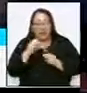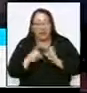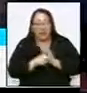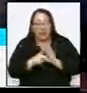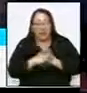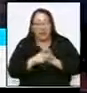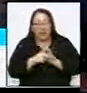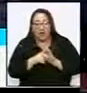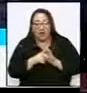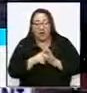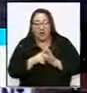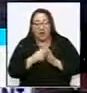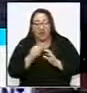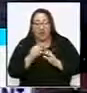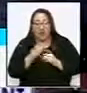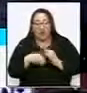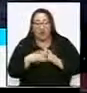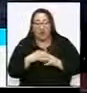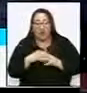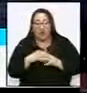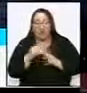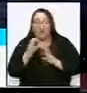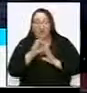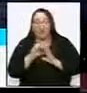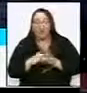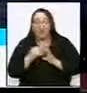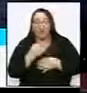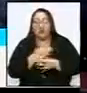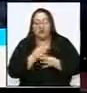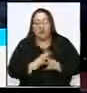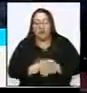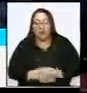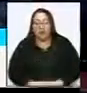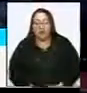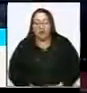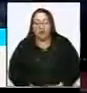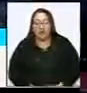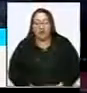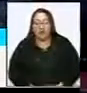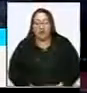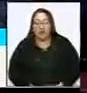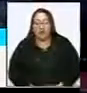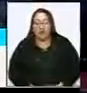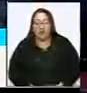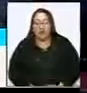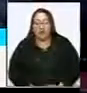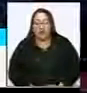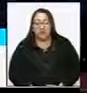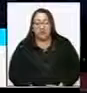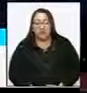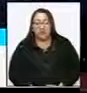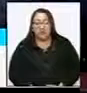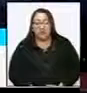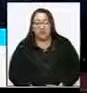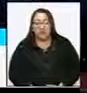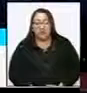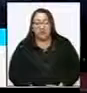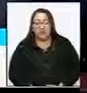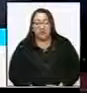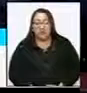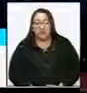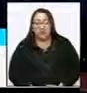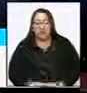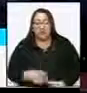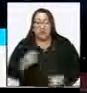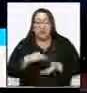legislativas, tanto de reforma constitucional como de reforma legal, tienen que estar supeditadas al trámite